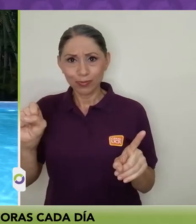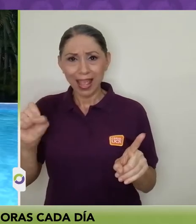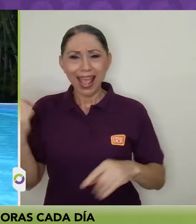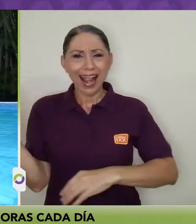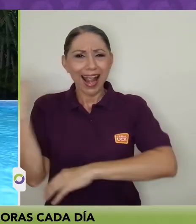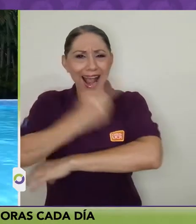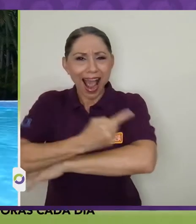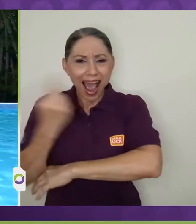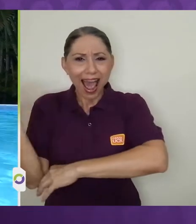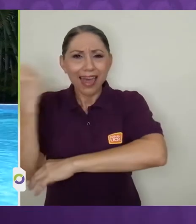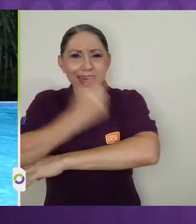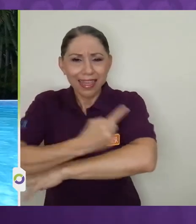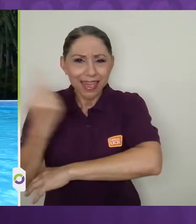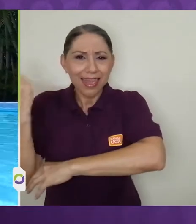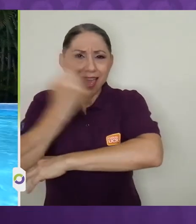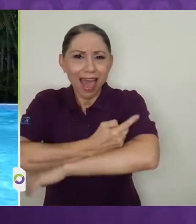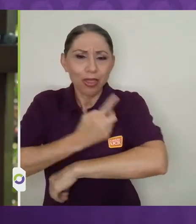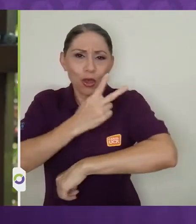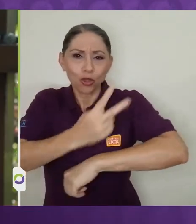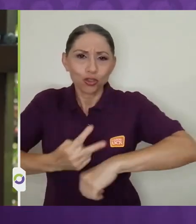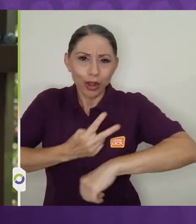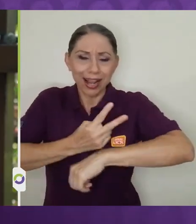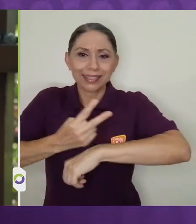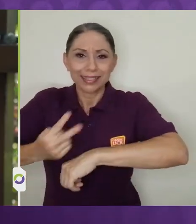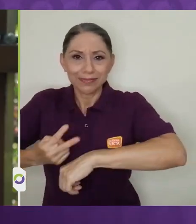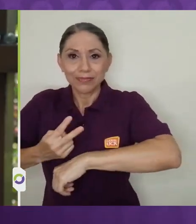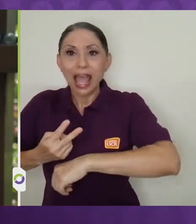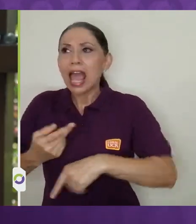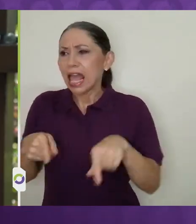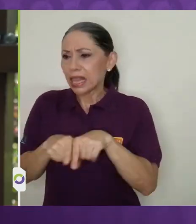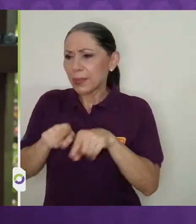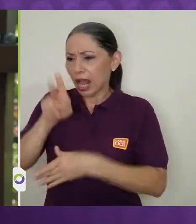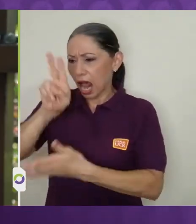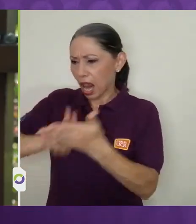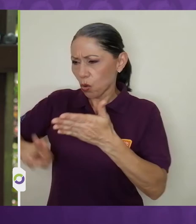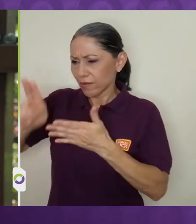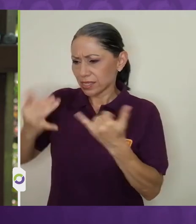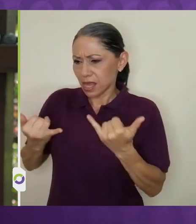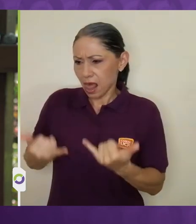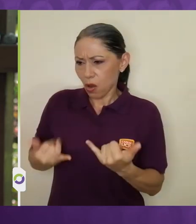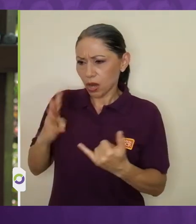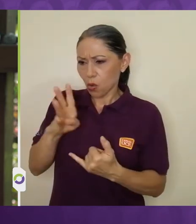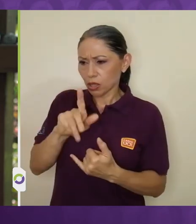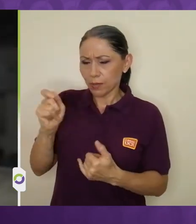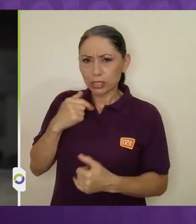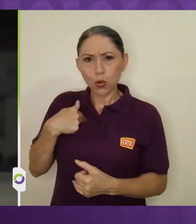día, y a la universidad voy ahorita, este cuatrimestre,